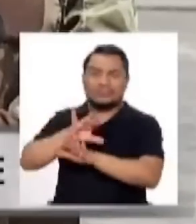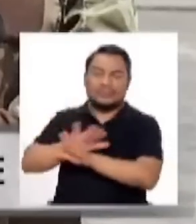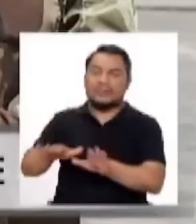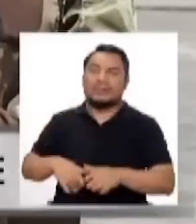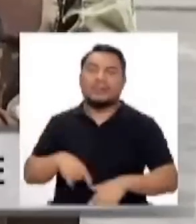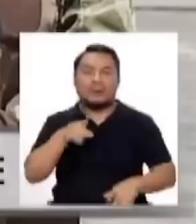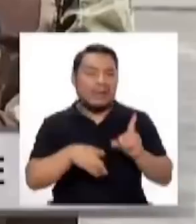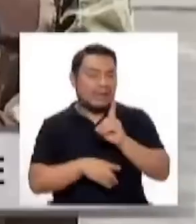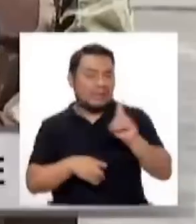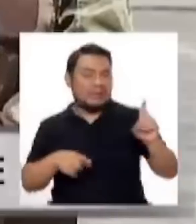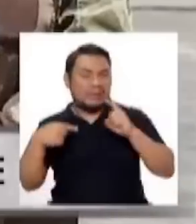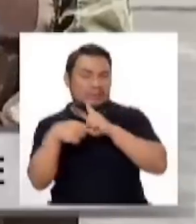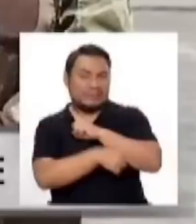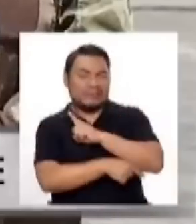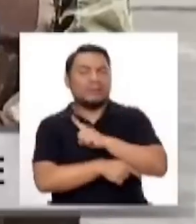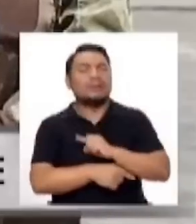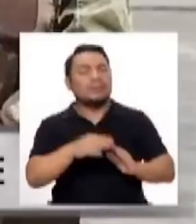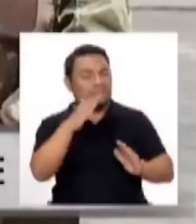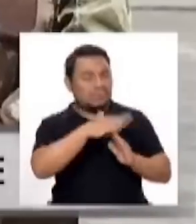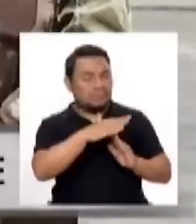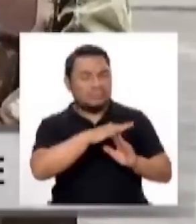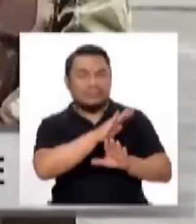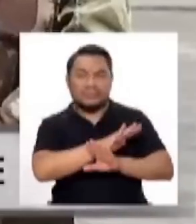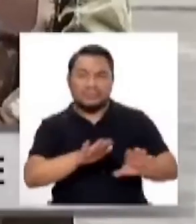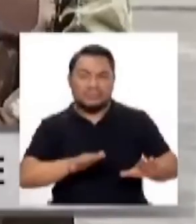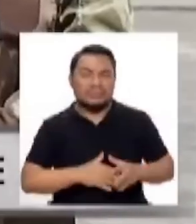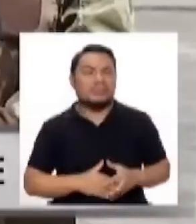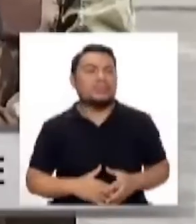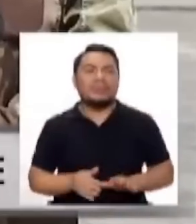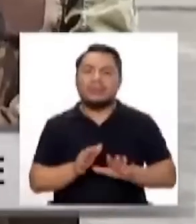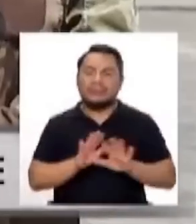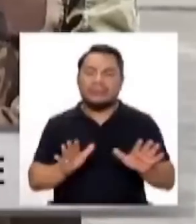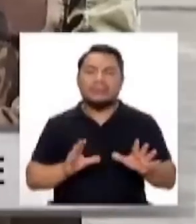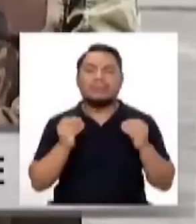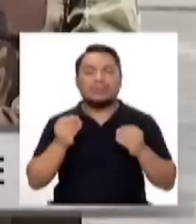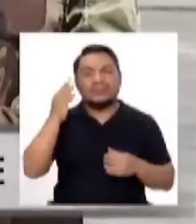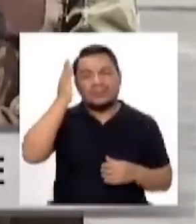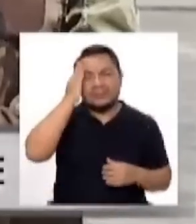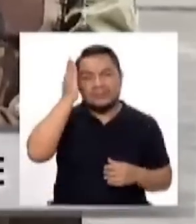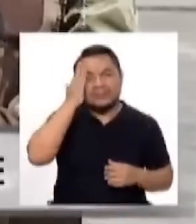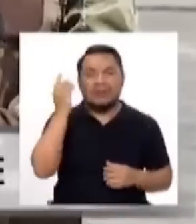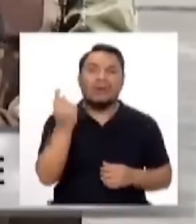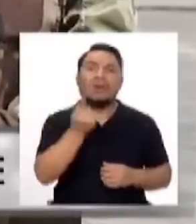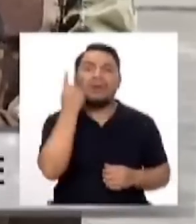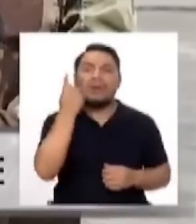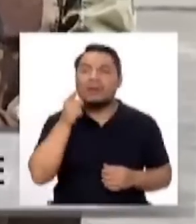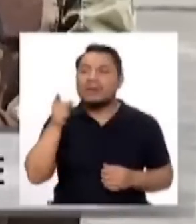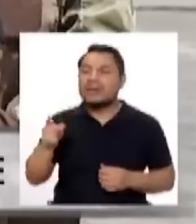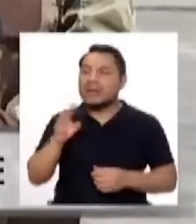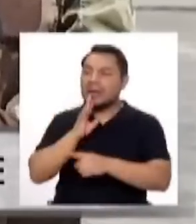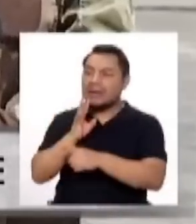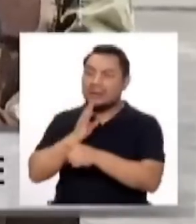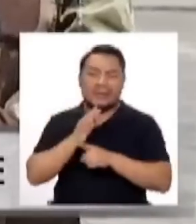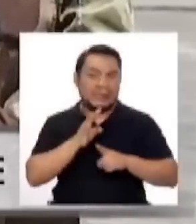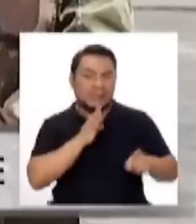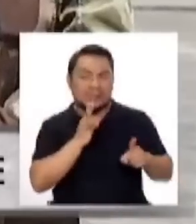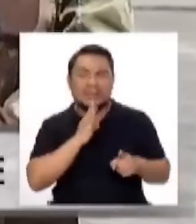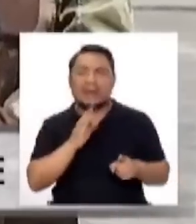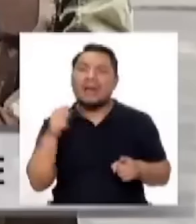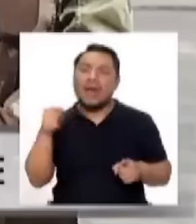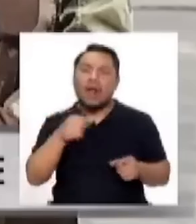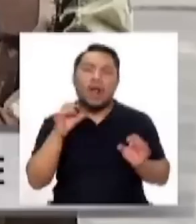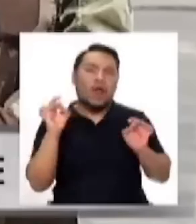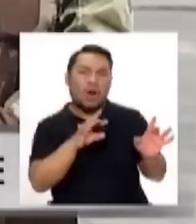ultraizquierda, y de los extremistas también de la ultraderecha, porque sabemos que lo único que sale de su boca es lenguaje